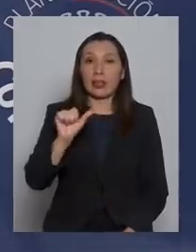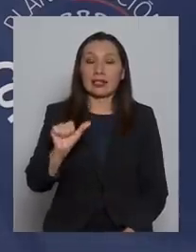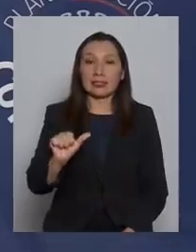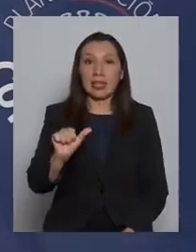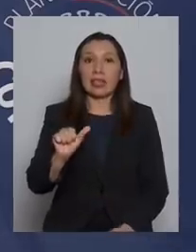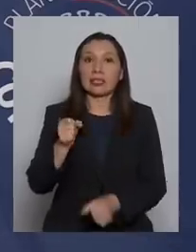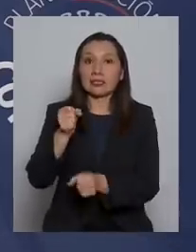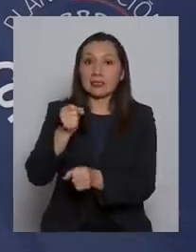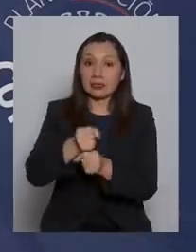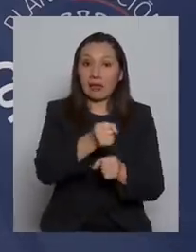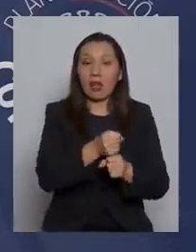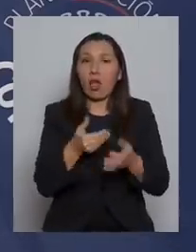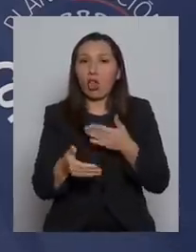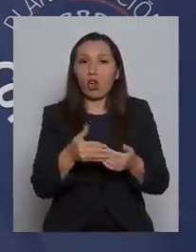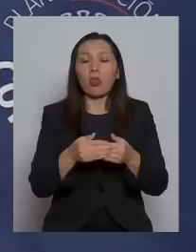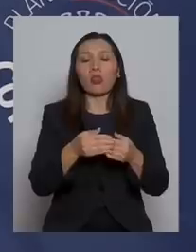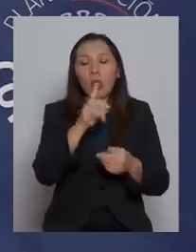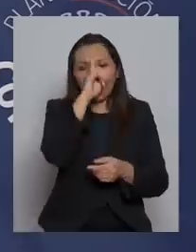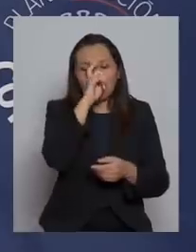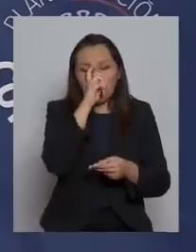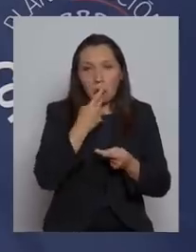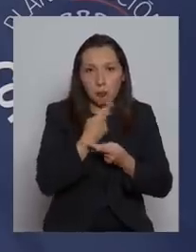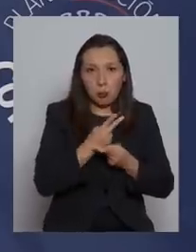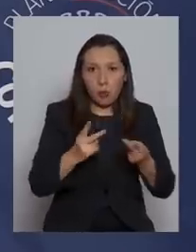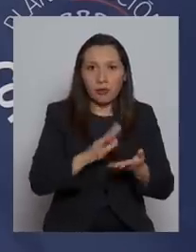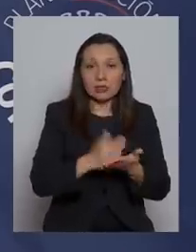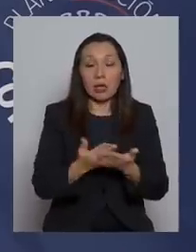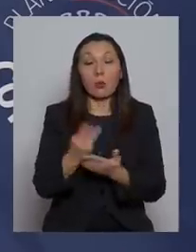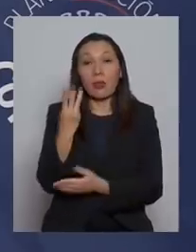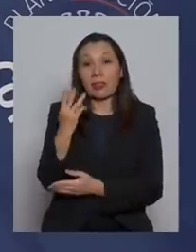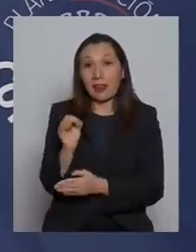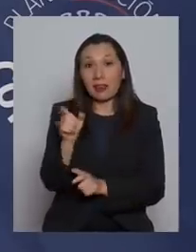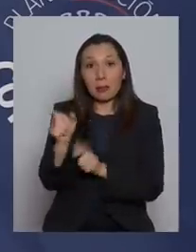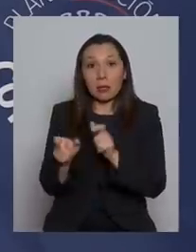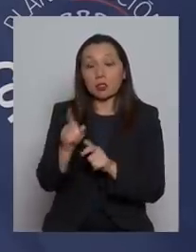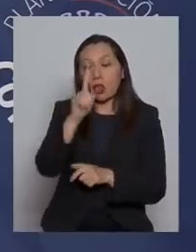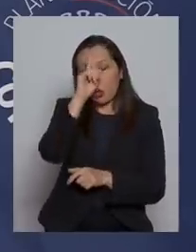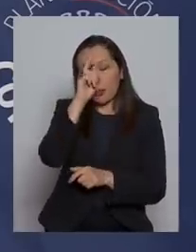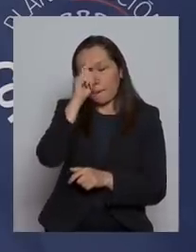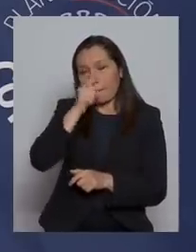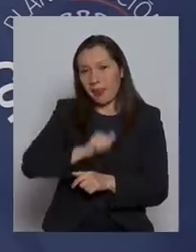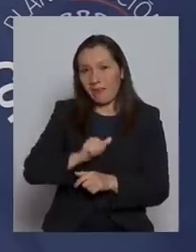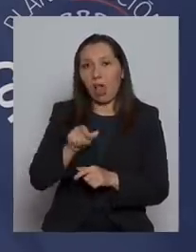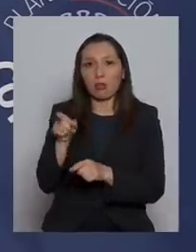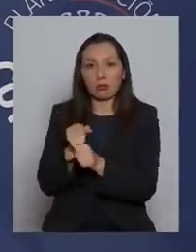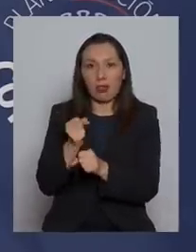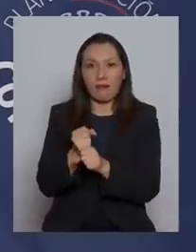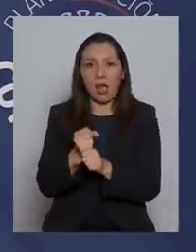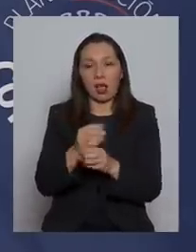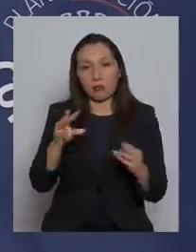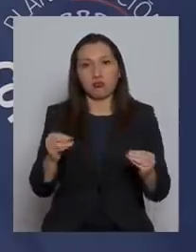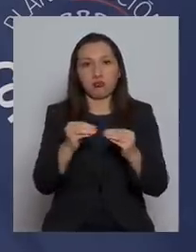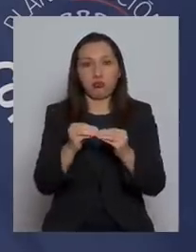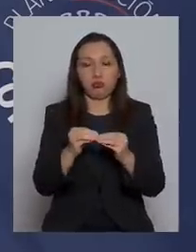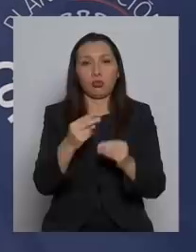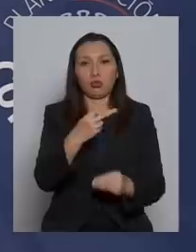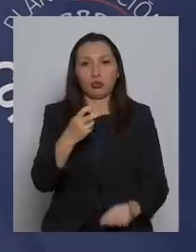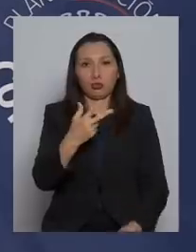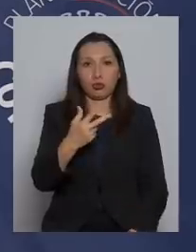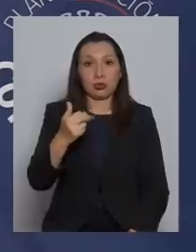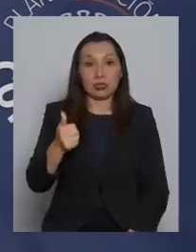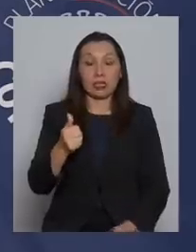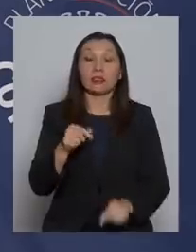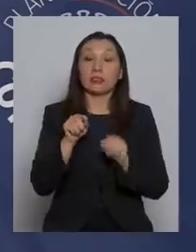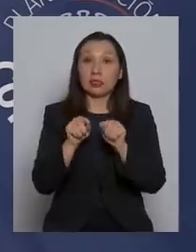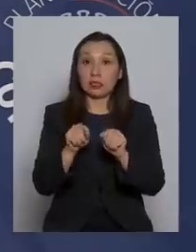256 trabajan en el sector público de salud y 30 en el sector privado. Y de